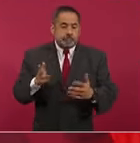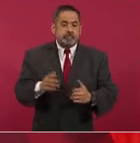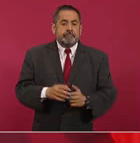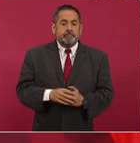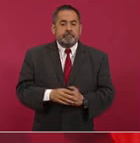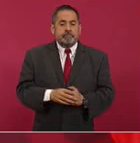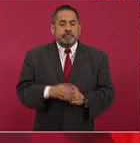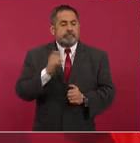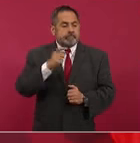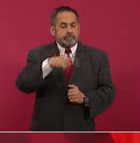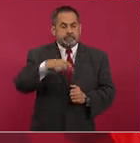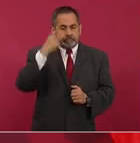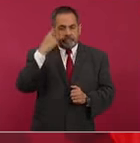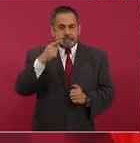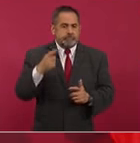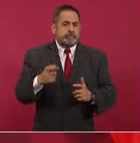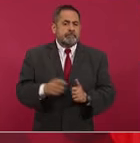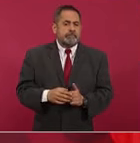para